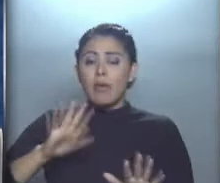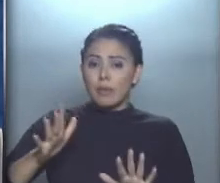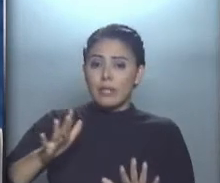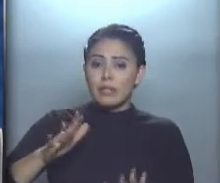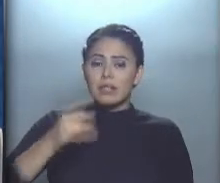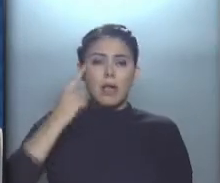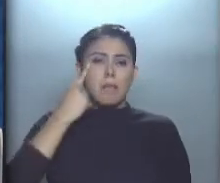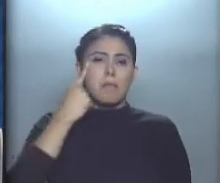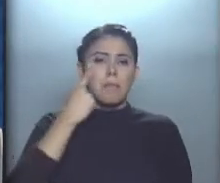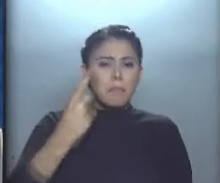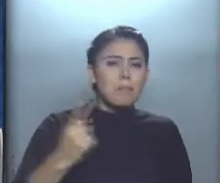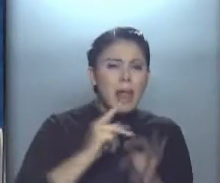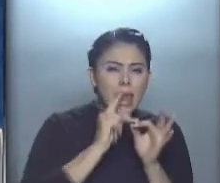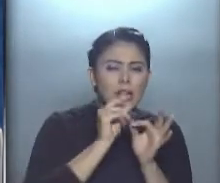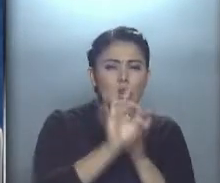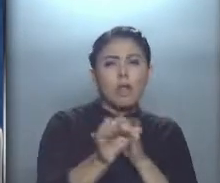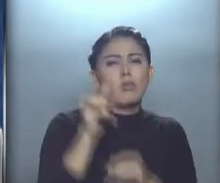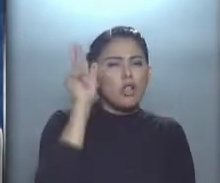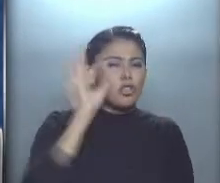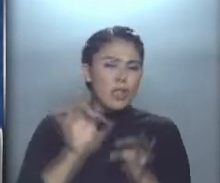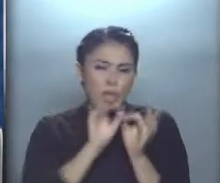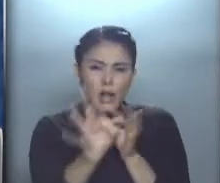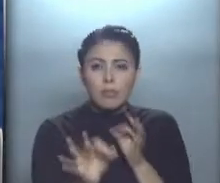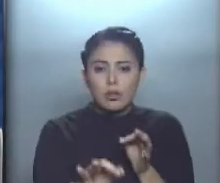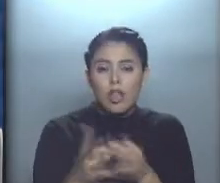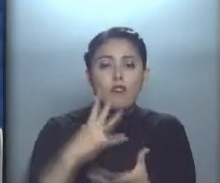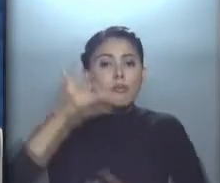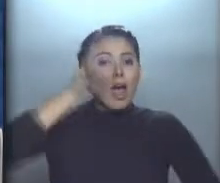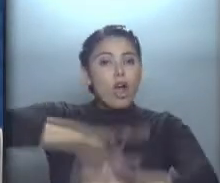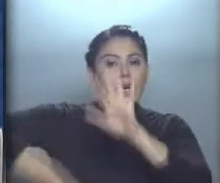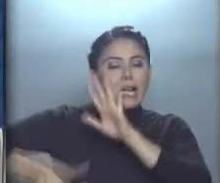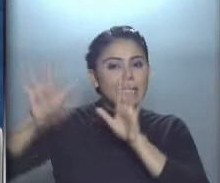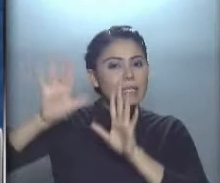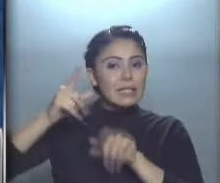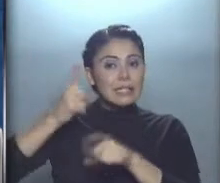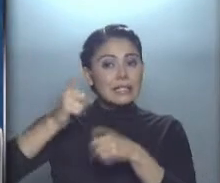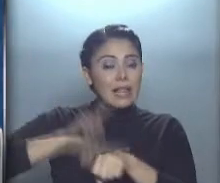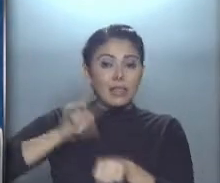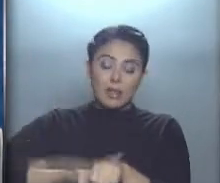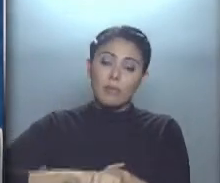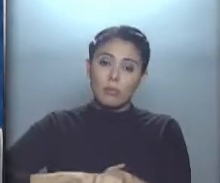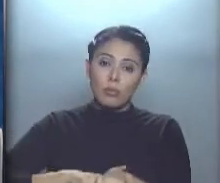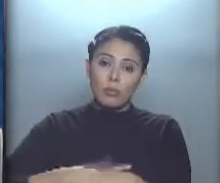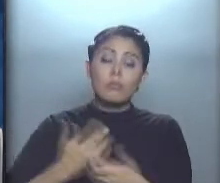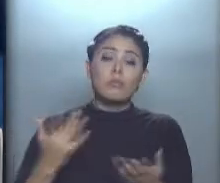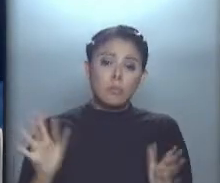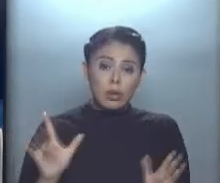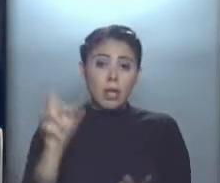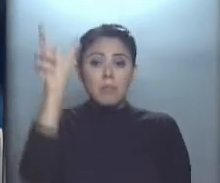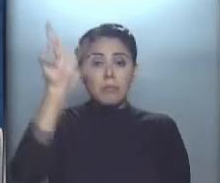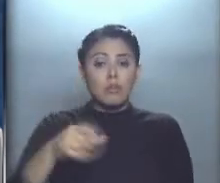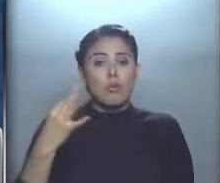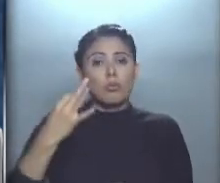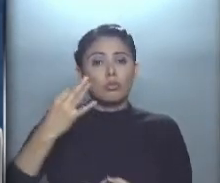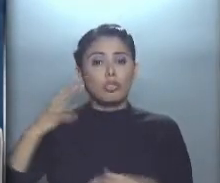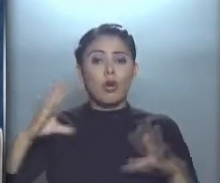de 1.000 kilómetros, 800 kilómetros, de 500 kilómetros, y la organización logística lleva un tiempo, porque quizás sea un gendarme que está de